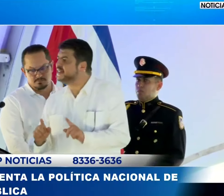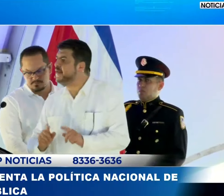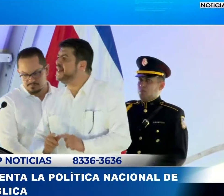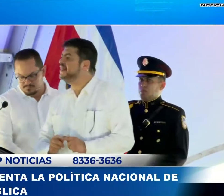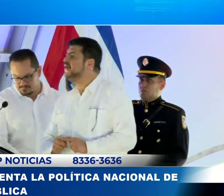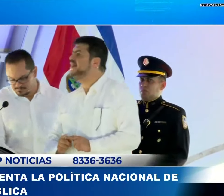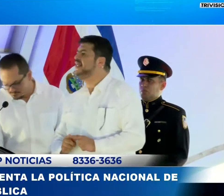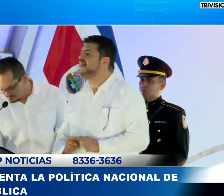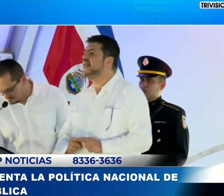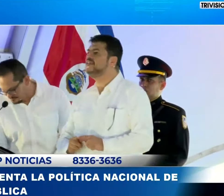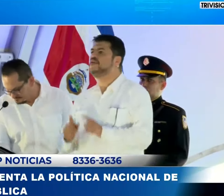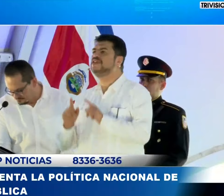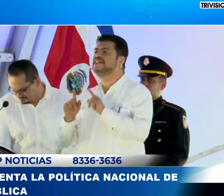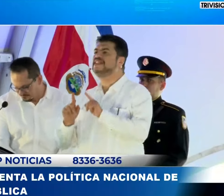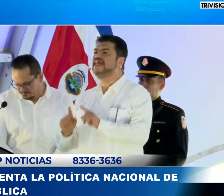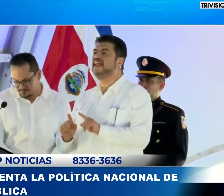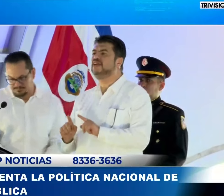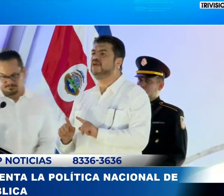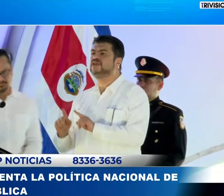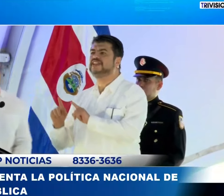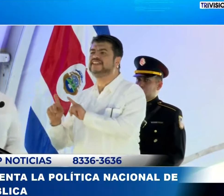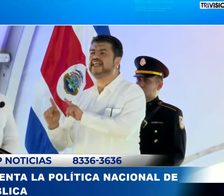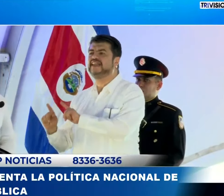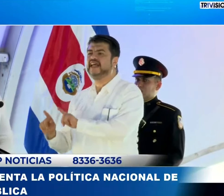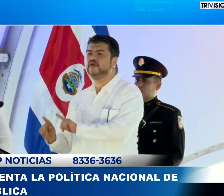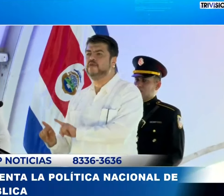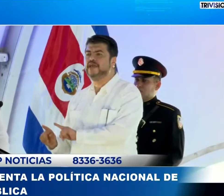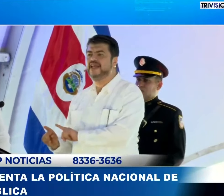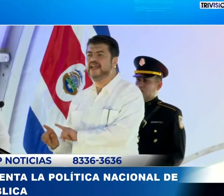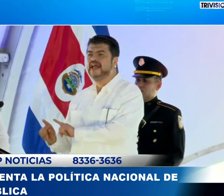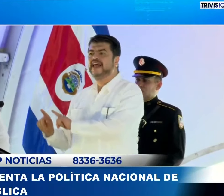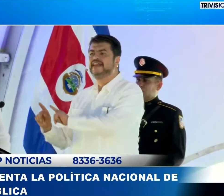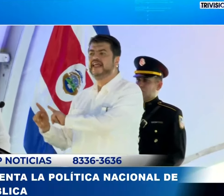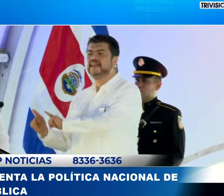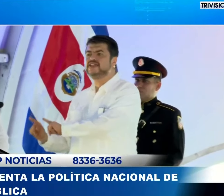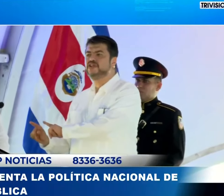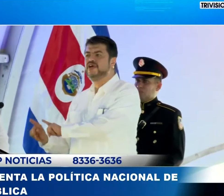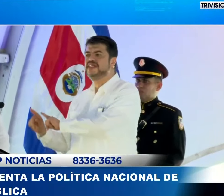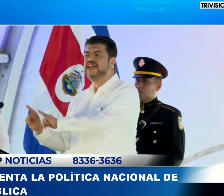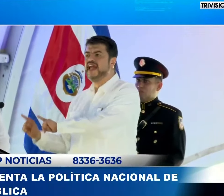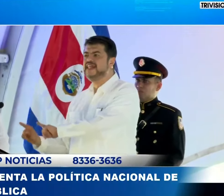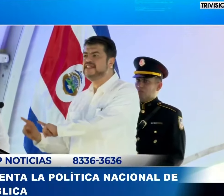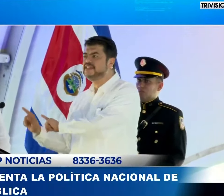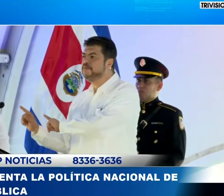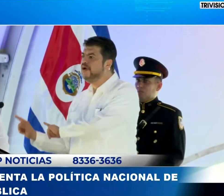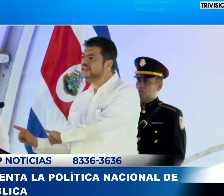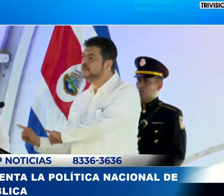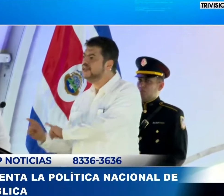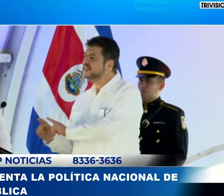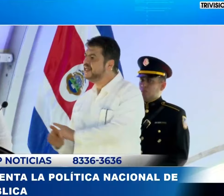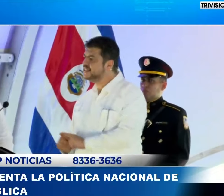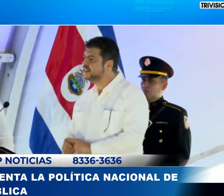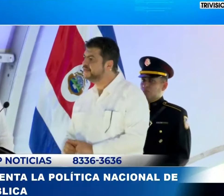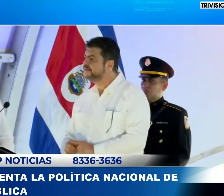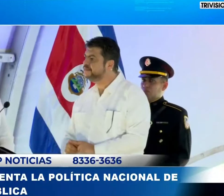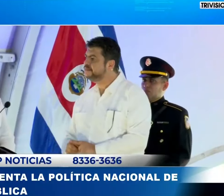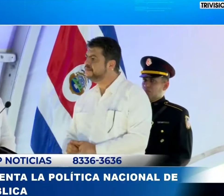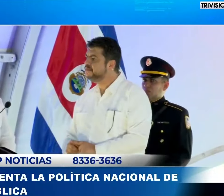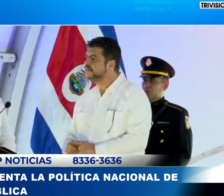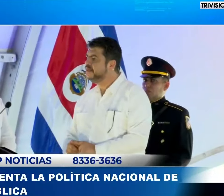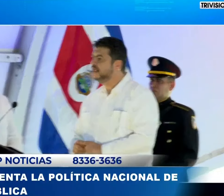de este 2023 son 161 mil detenciones hechas por las policías.